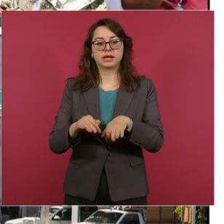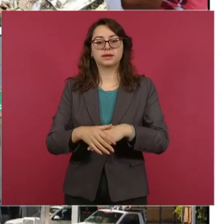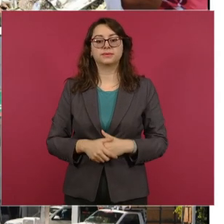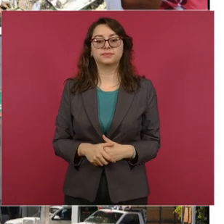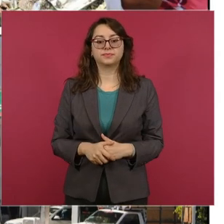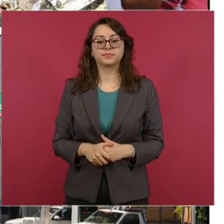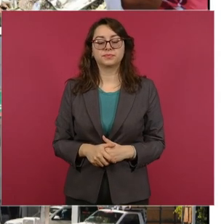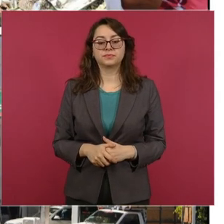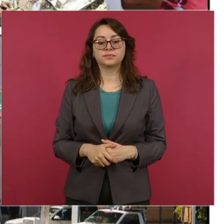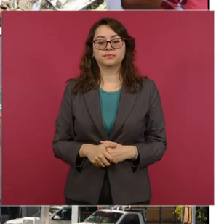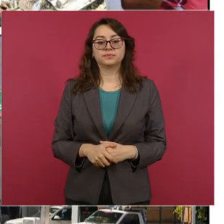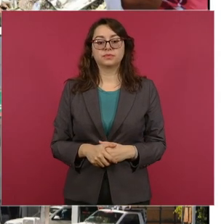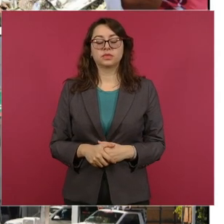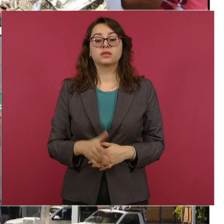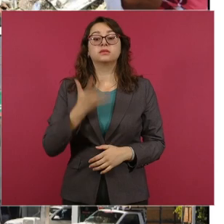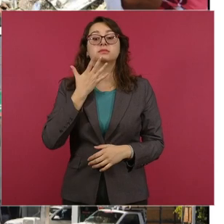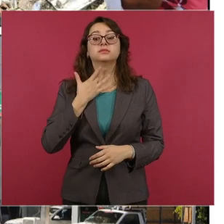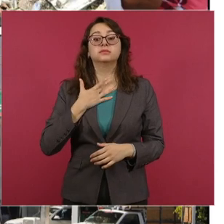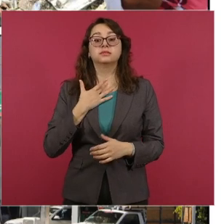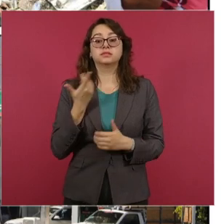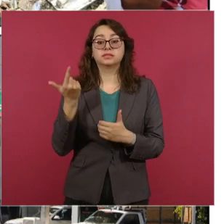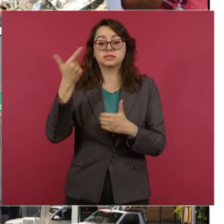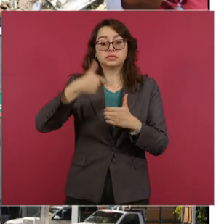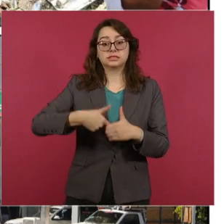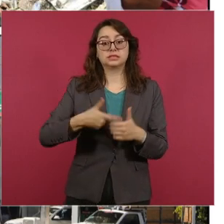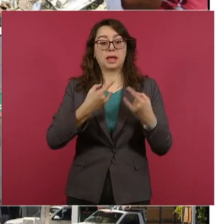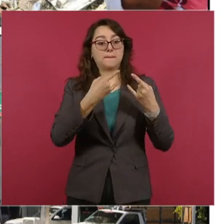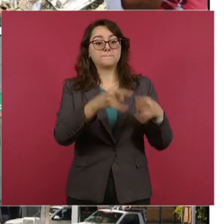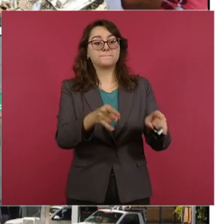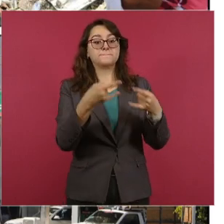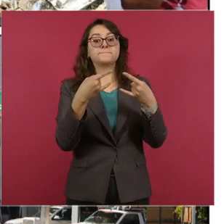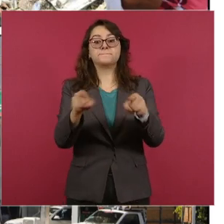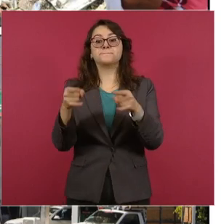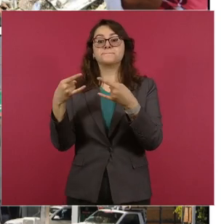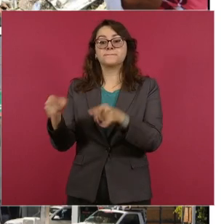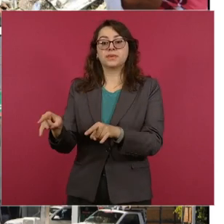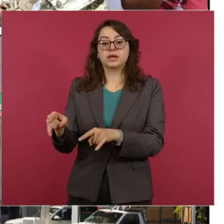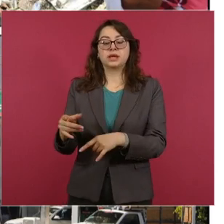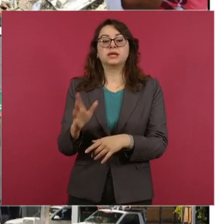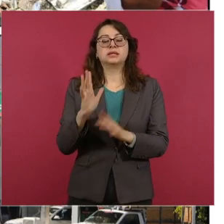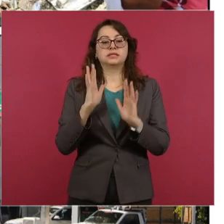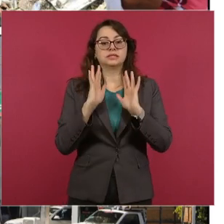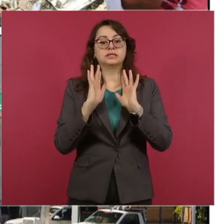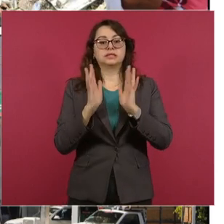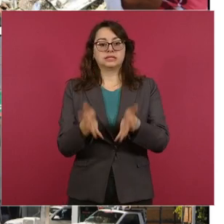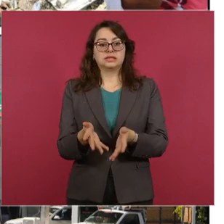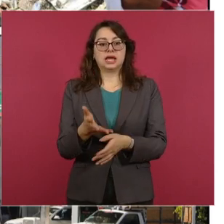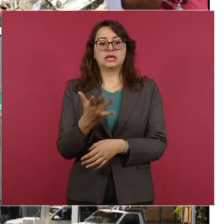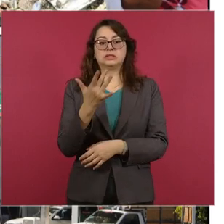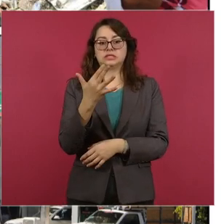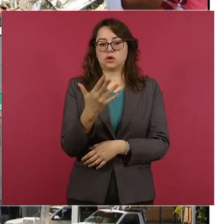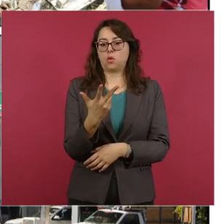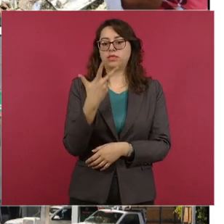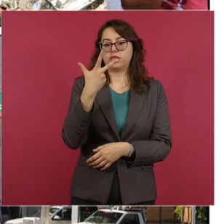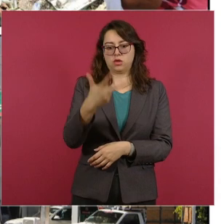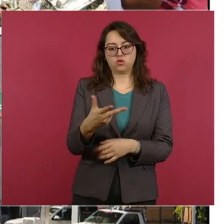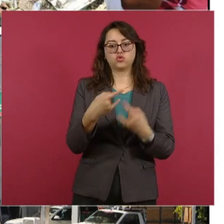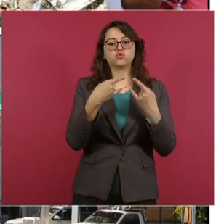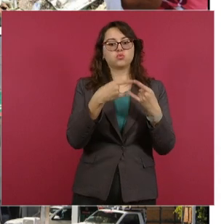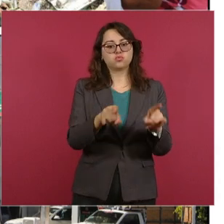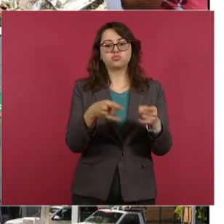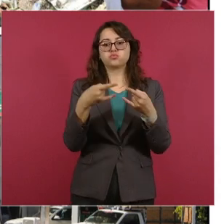gasolineras activas, tenemos 58 gasolineras activas.